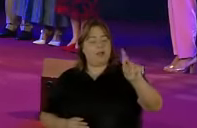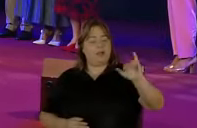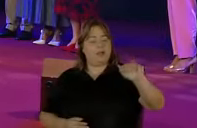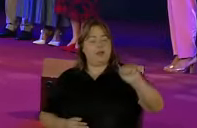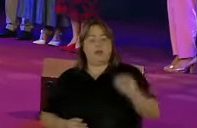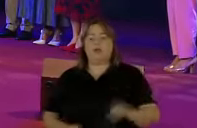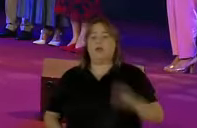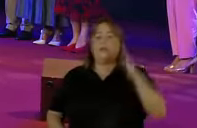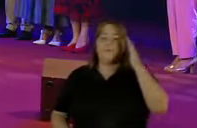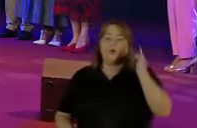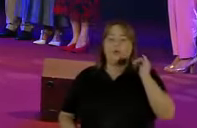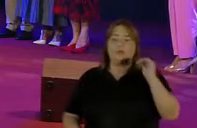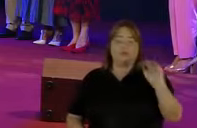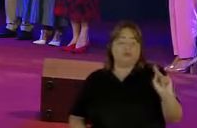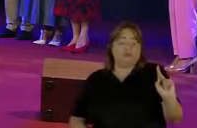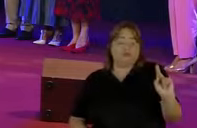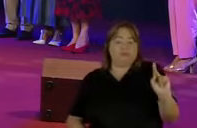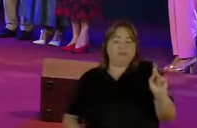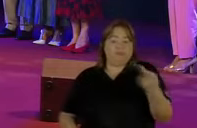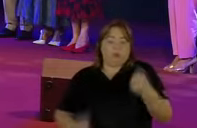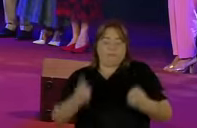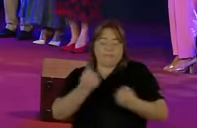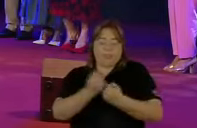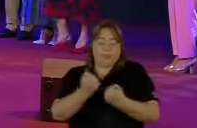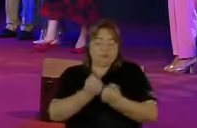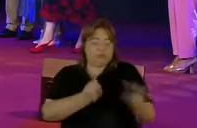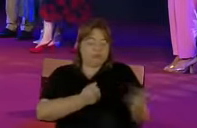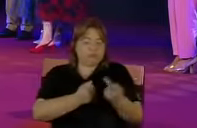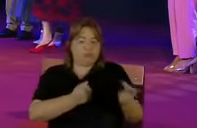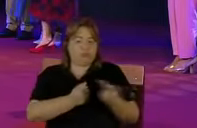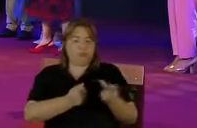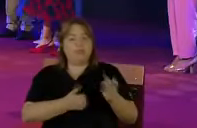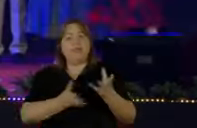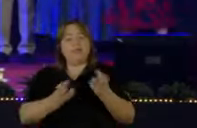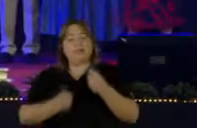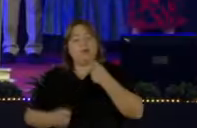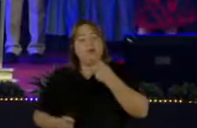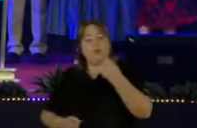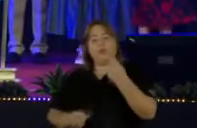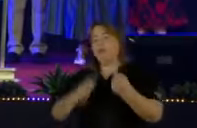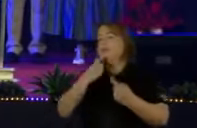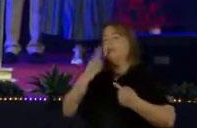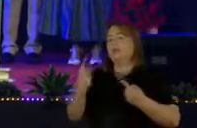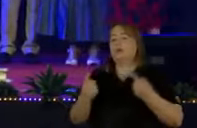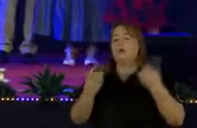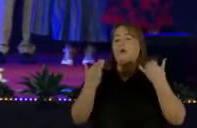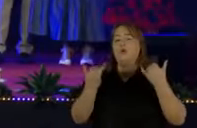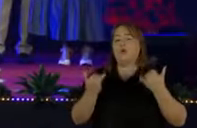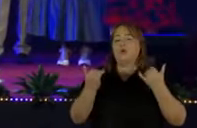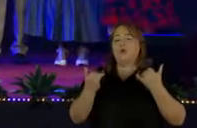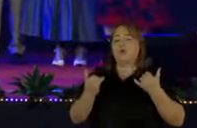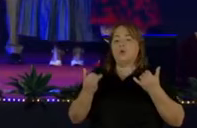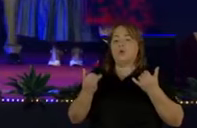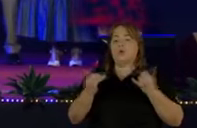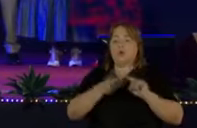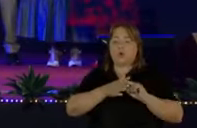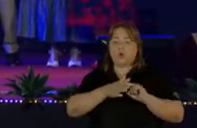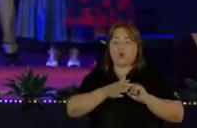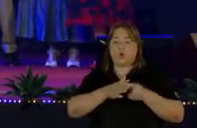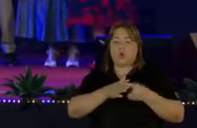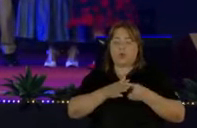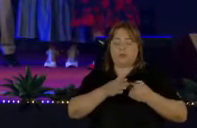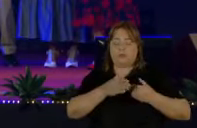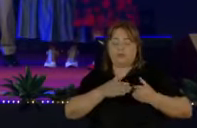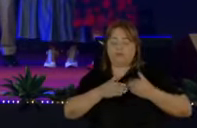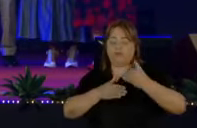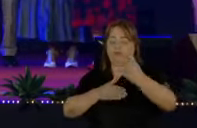segundo apellido al lado de este hombre. Y quiero decirle hoy que este comienzo nuevamente